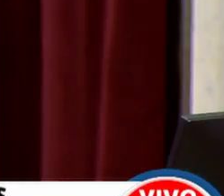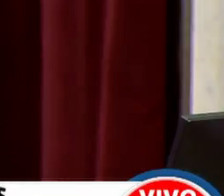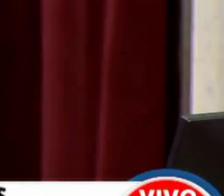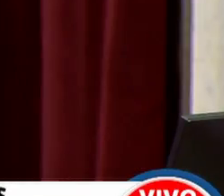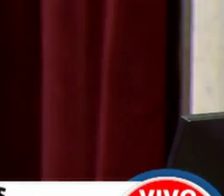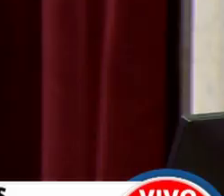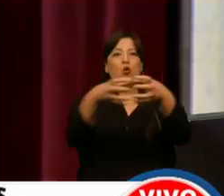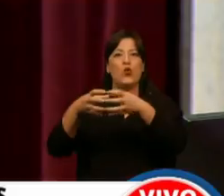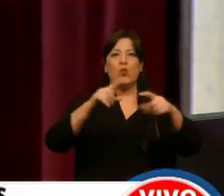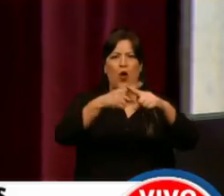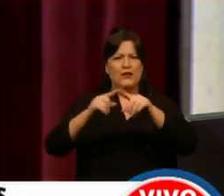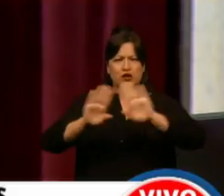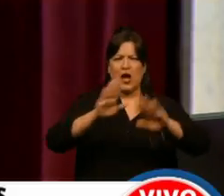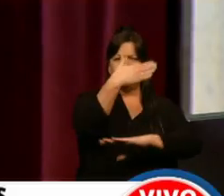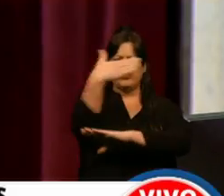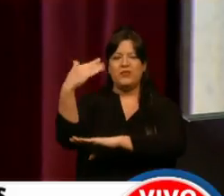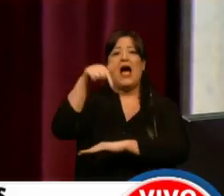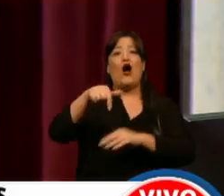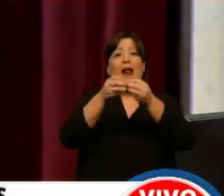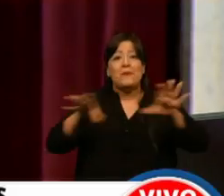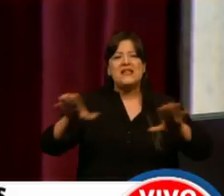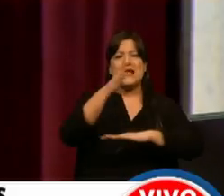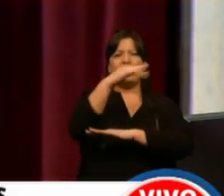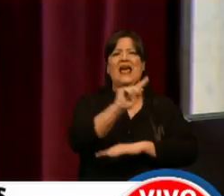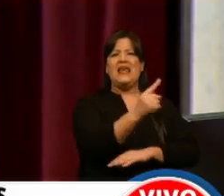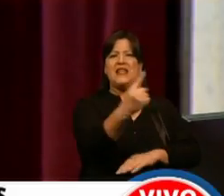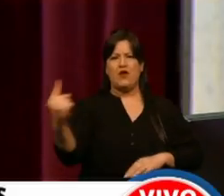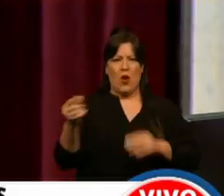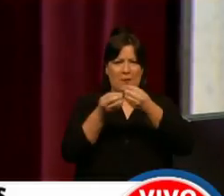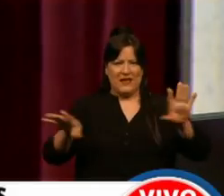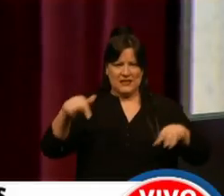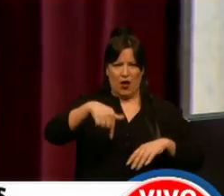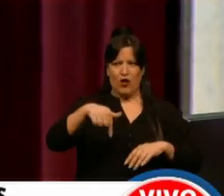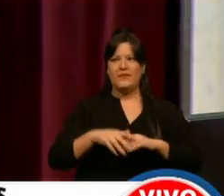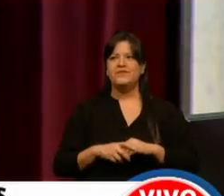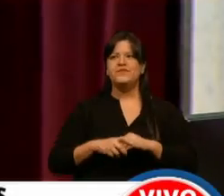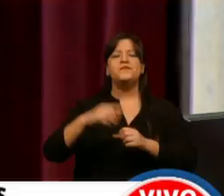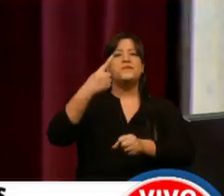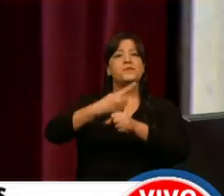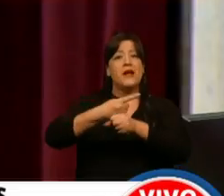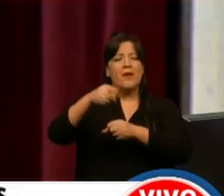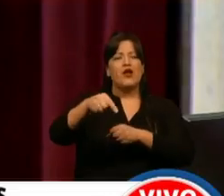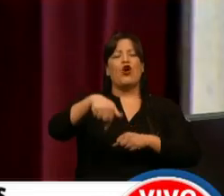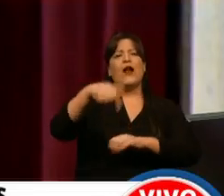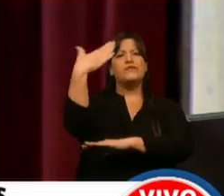bloques comenzamos con los oradores individuales en primer término le damos la palabra al